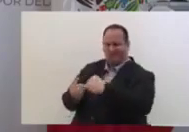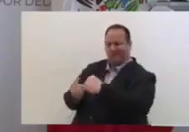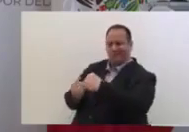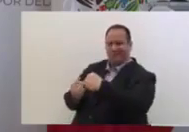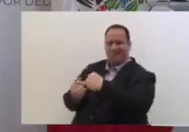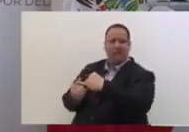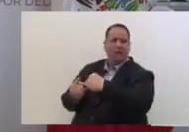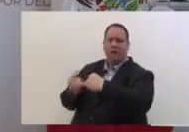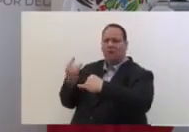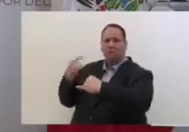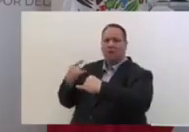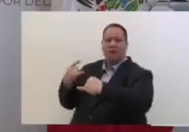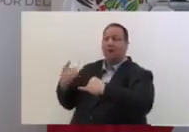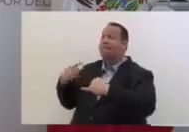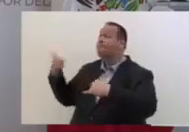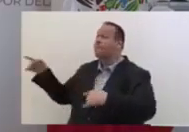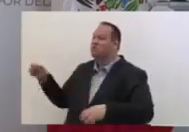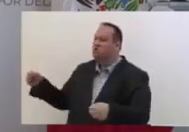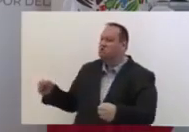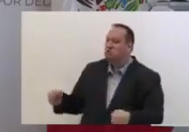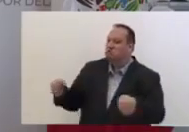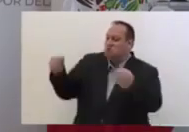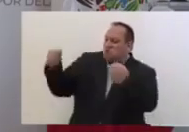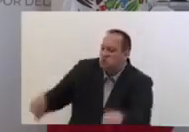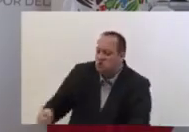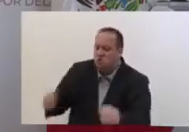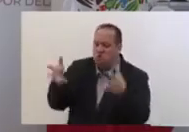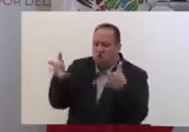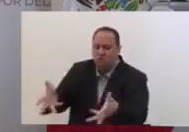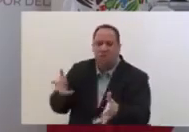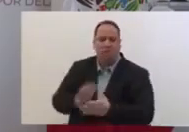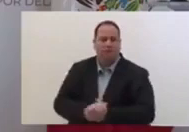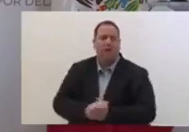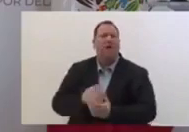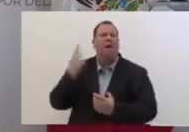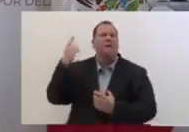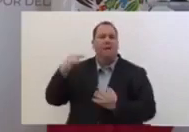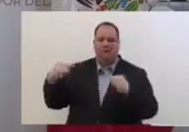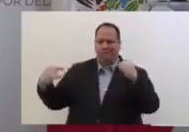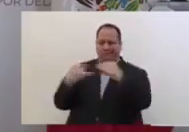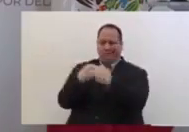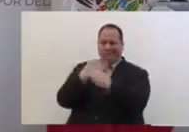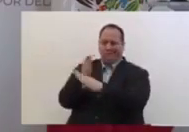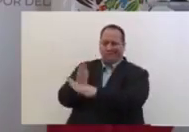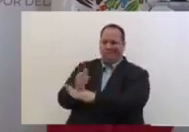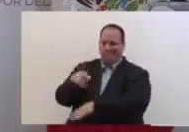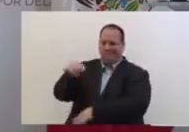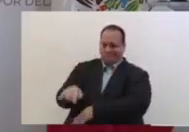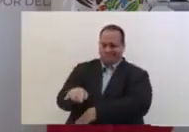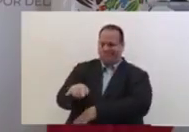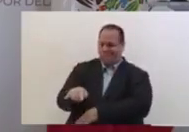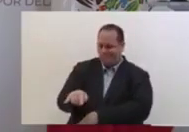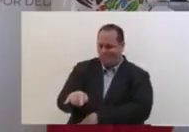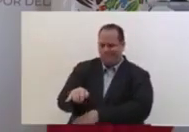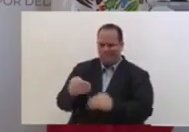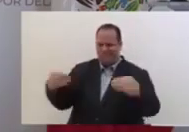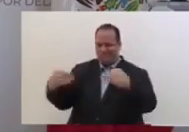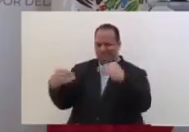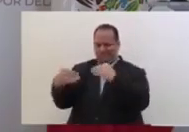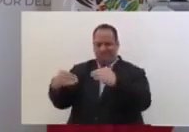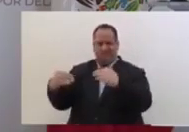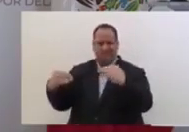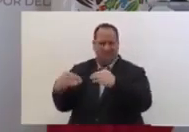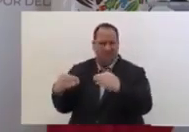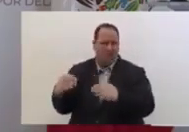manera directa por alguna o algunas personas con la intención justamente de bloquear el